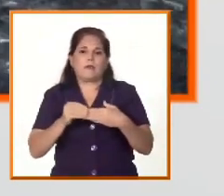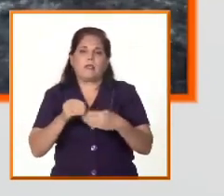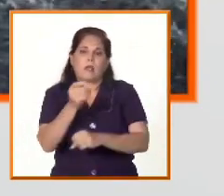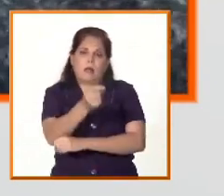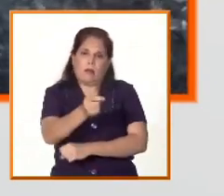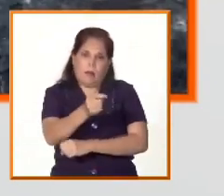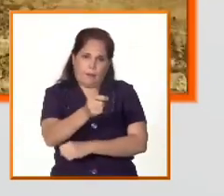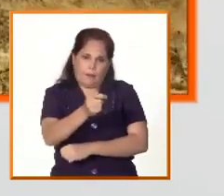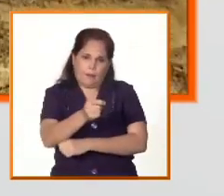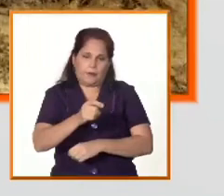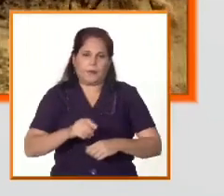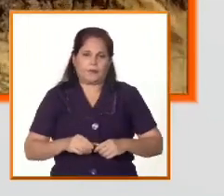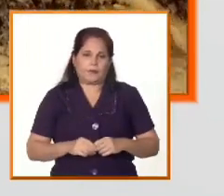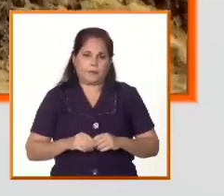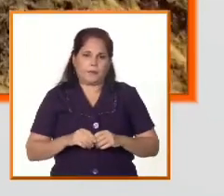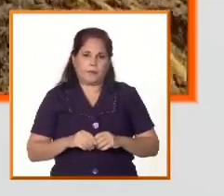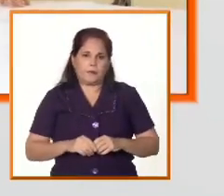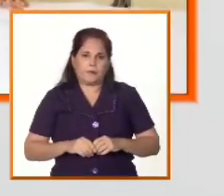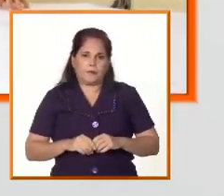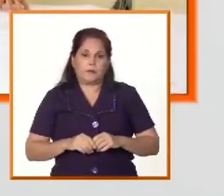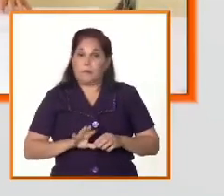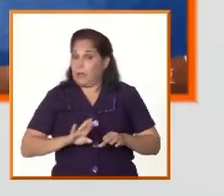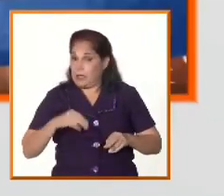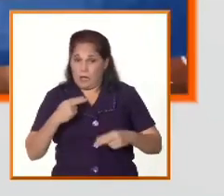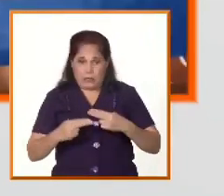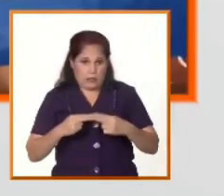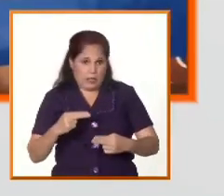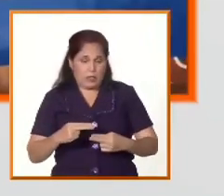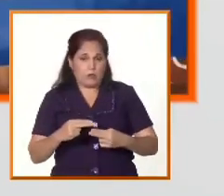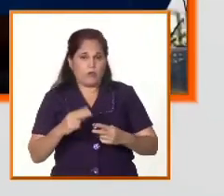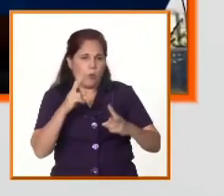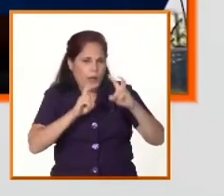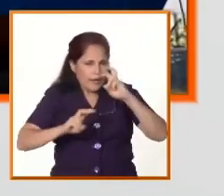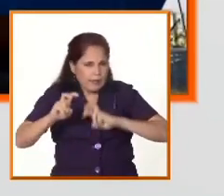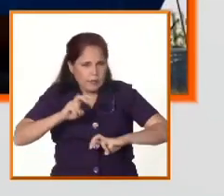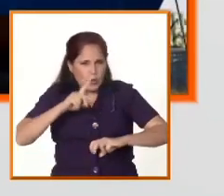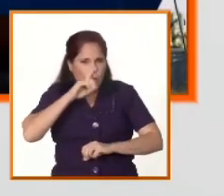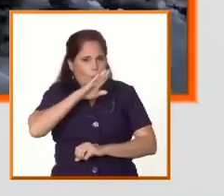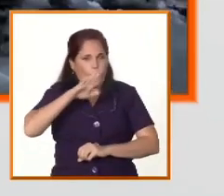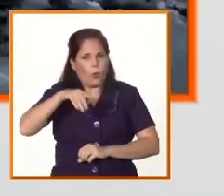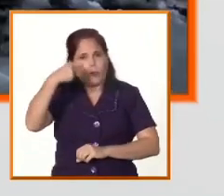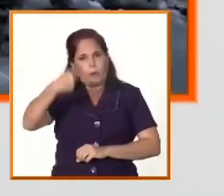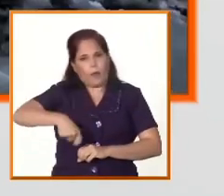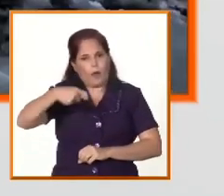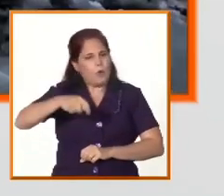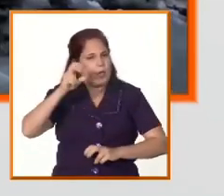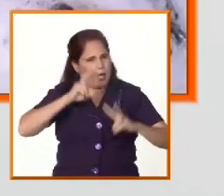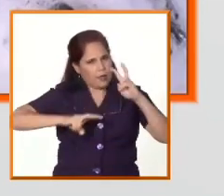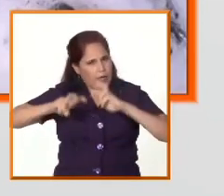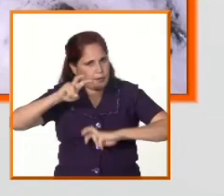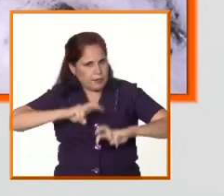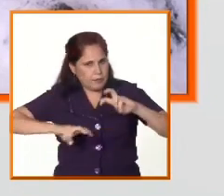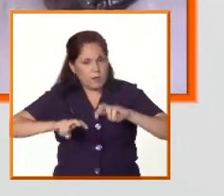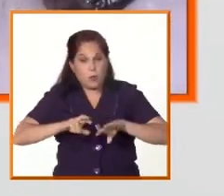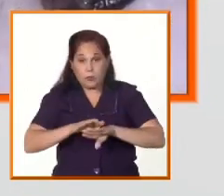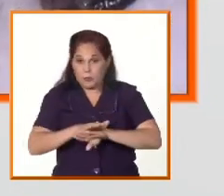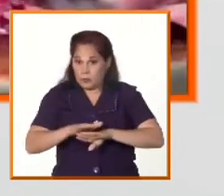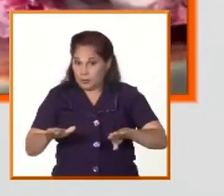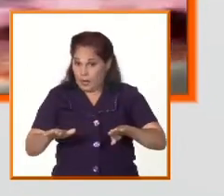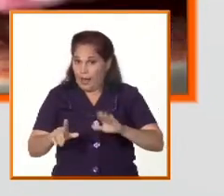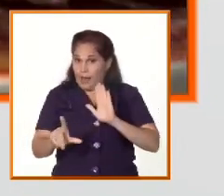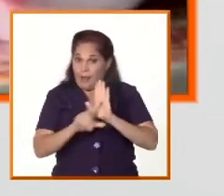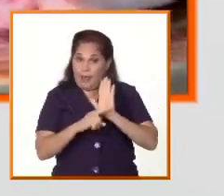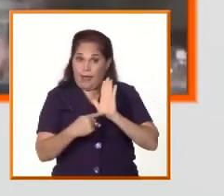ellos hoy están desarrollando se ejecutó una revisión de todas las normas jurídicas que hoy están soportando la ley